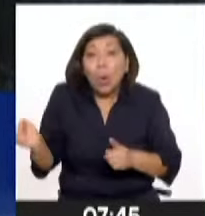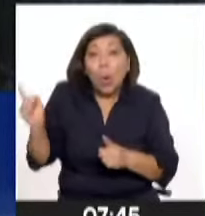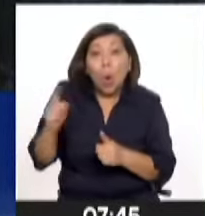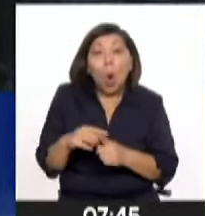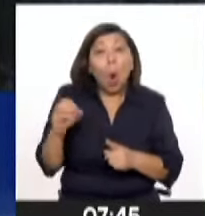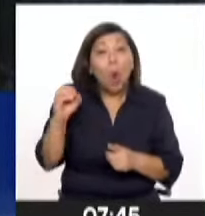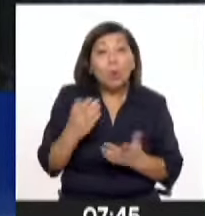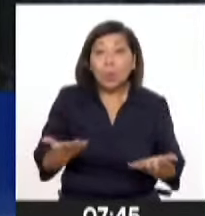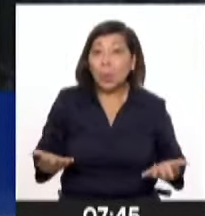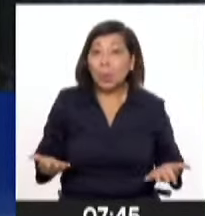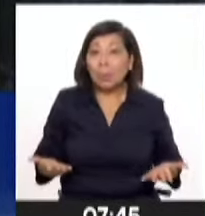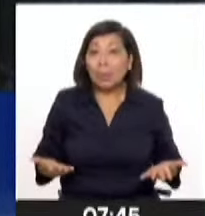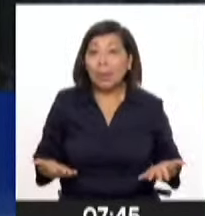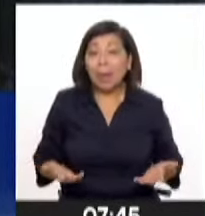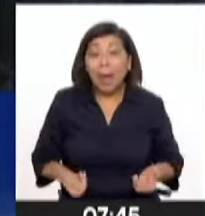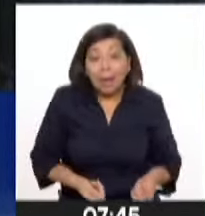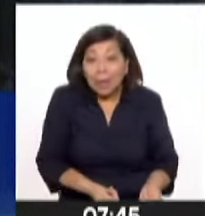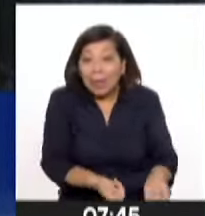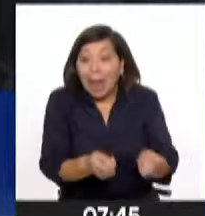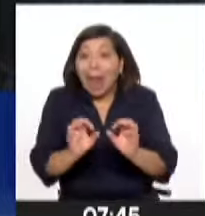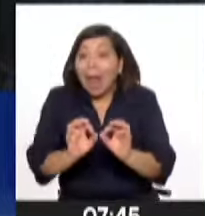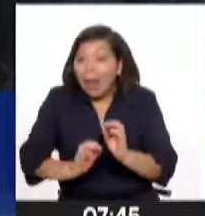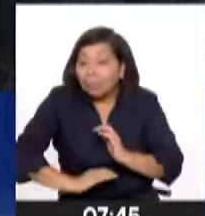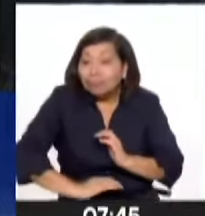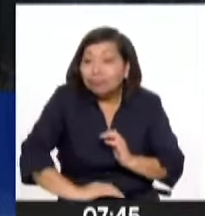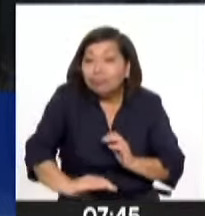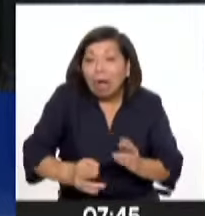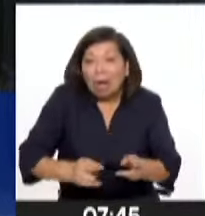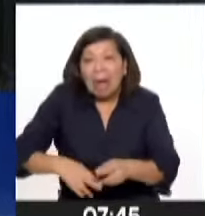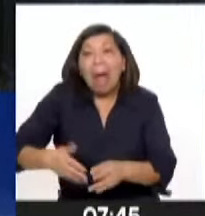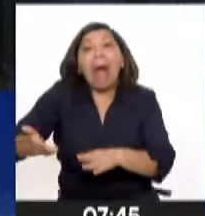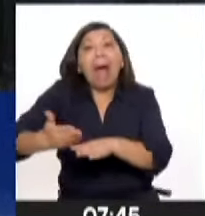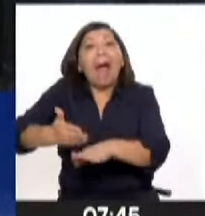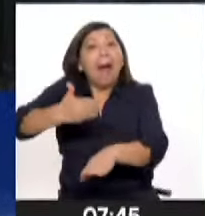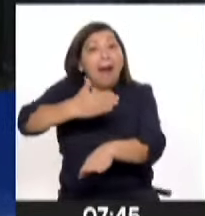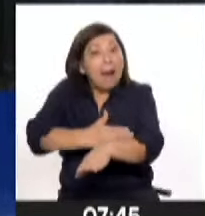octubre, el ministerio realizaba limpieza de los cauces de los ríos.